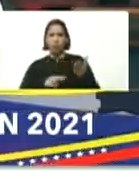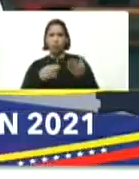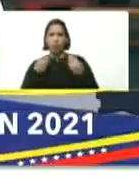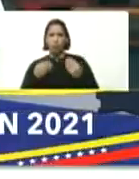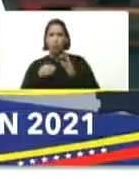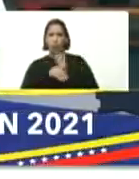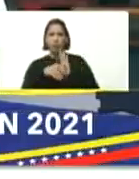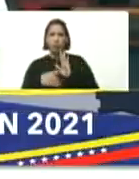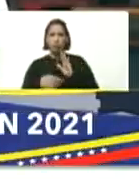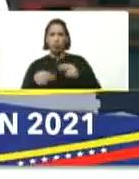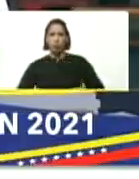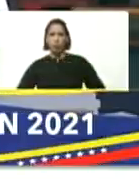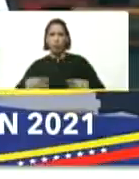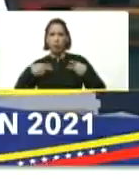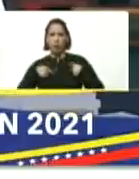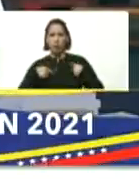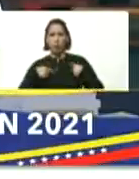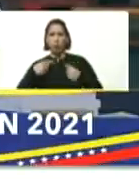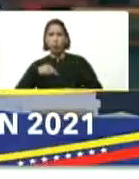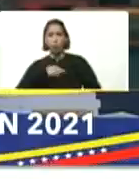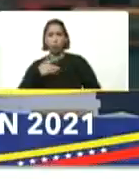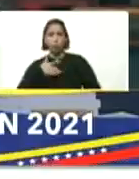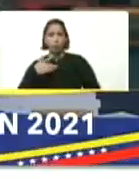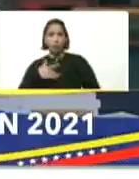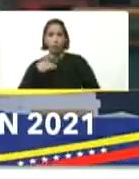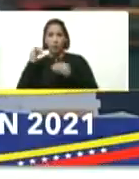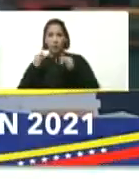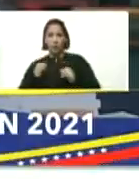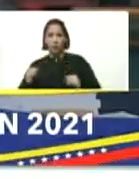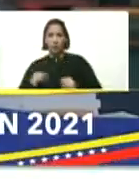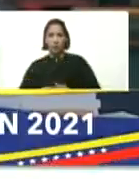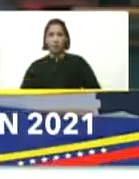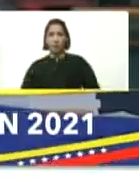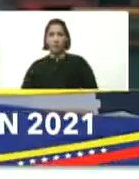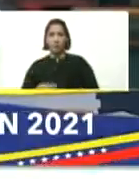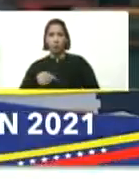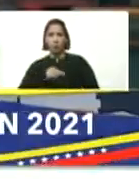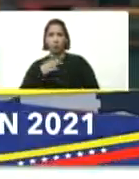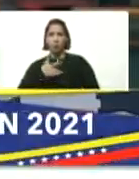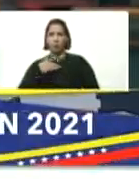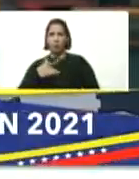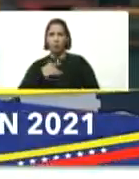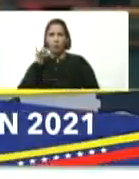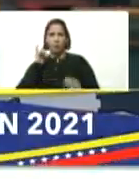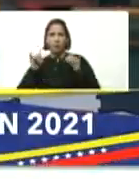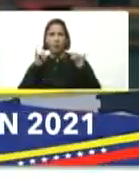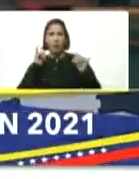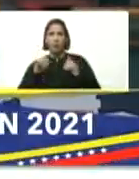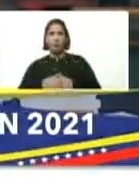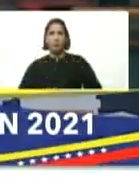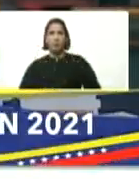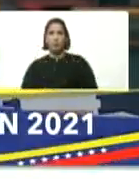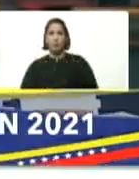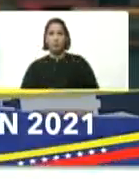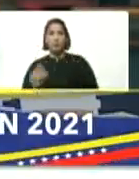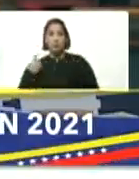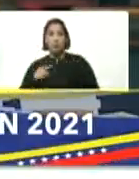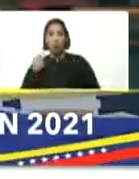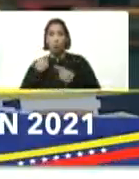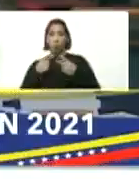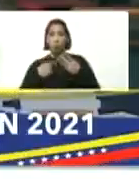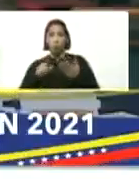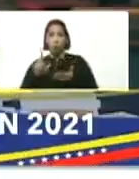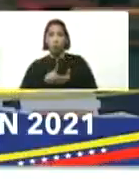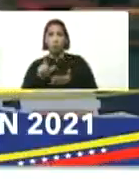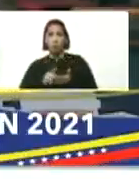humano. Por eso es que nos sentimos tan felices, nos sentimos en una fiesta. Aquí tengo otros libros